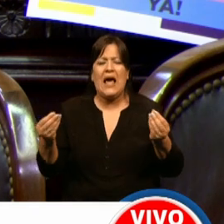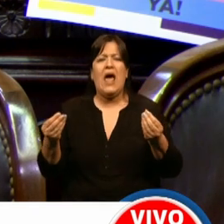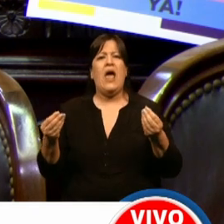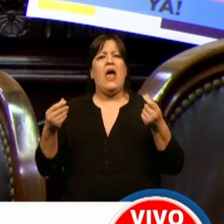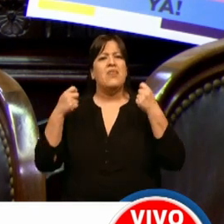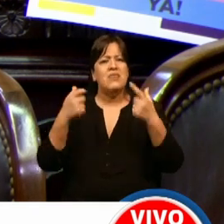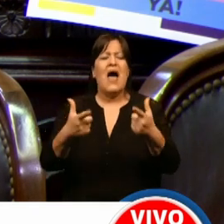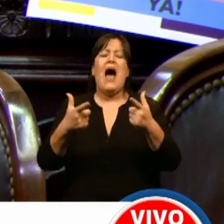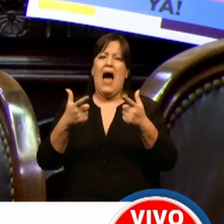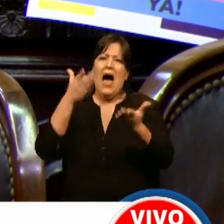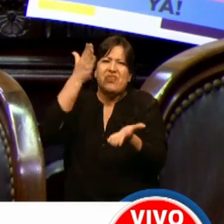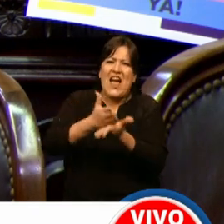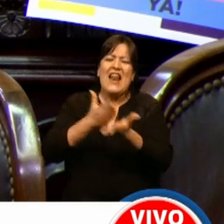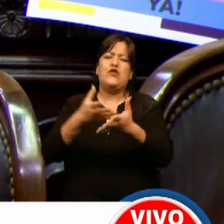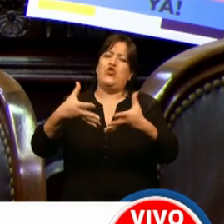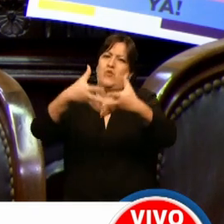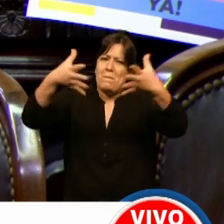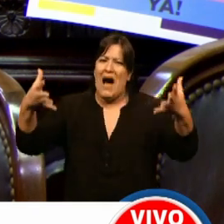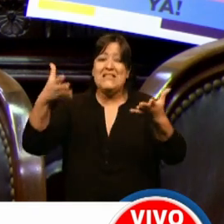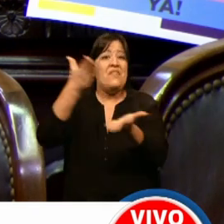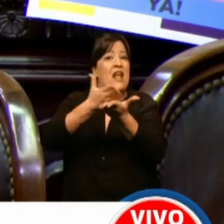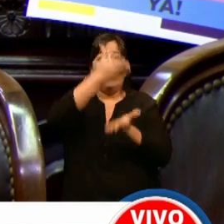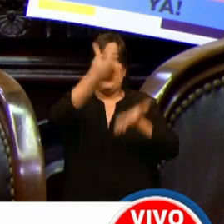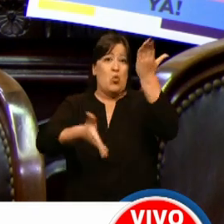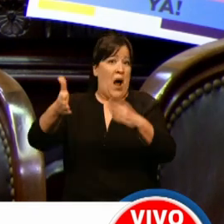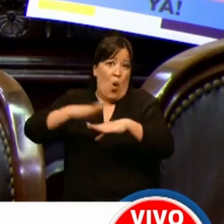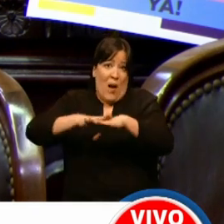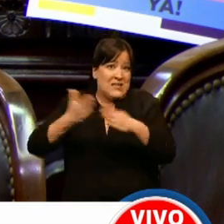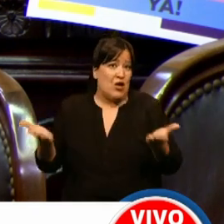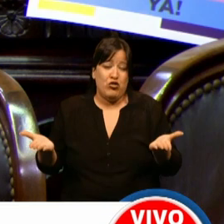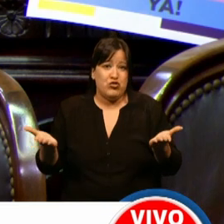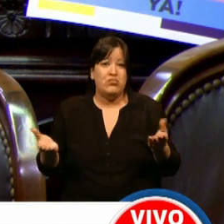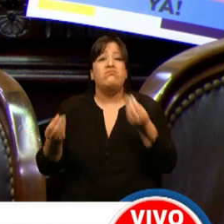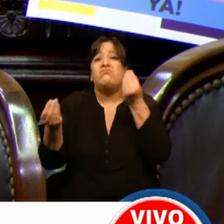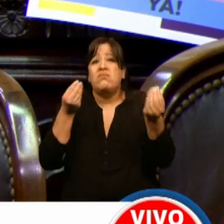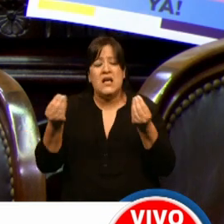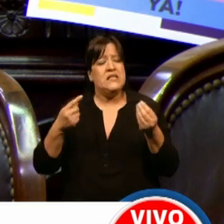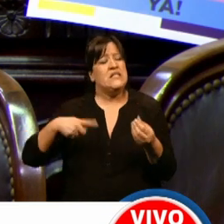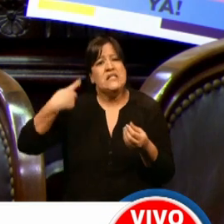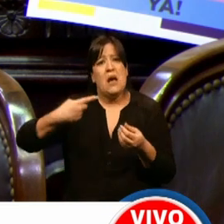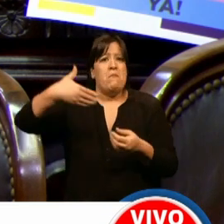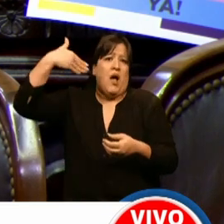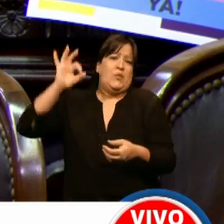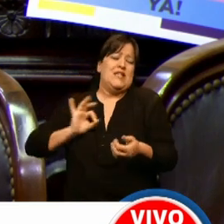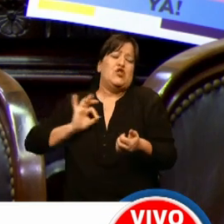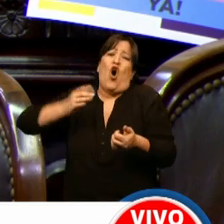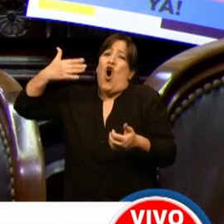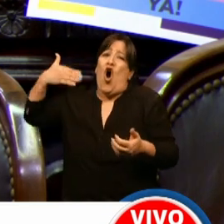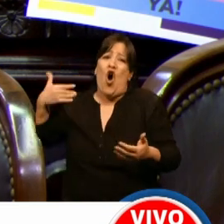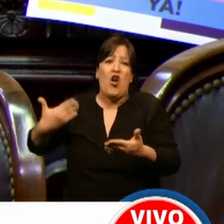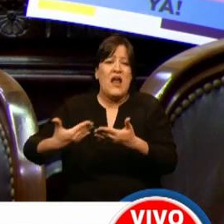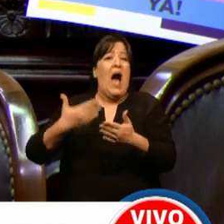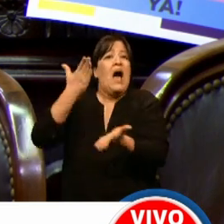en derechos en esos derechos humanos básicos que sistemática histórica y estructuralmente